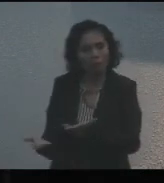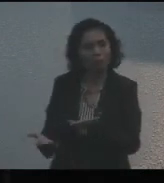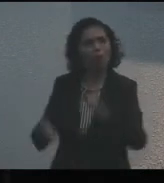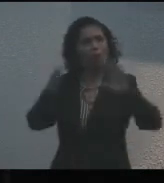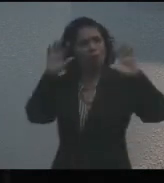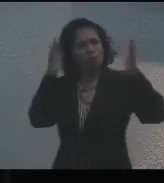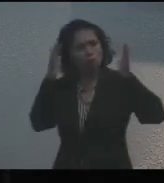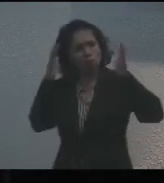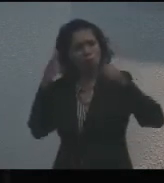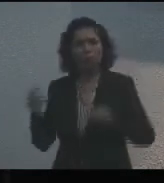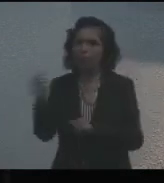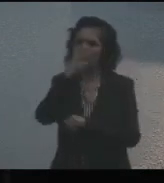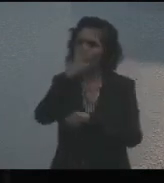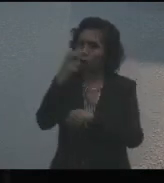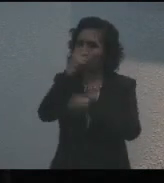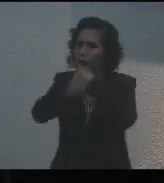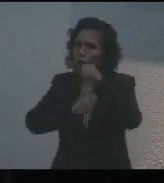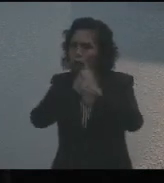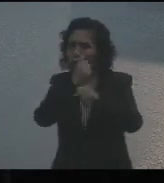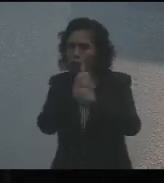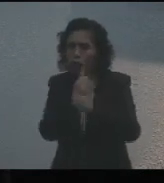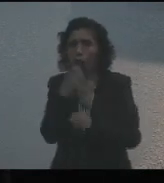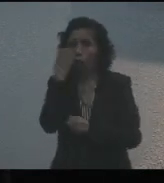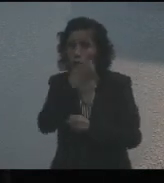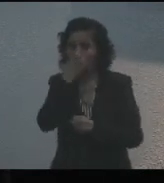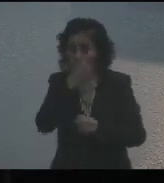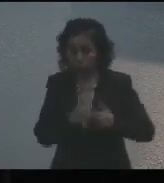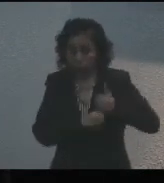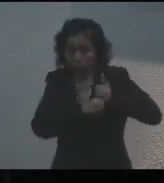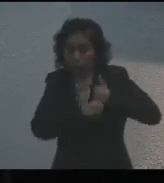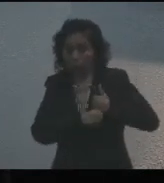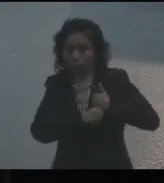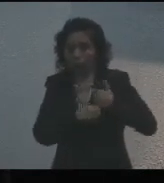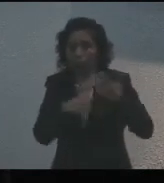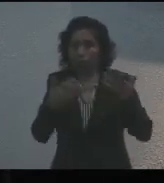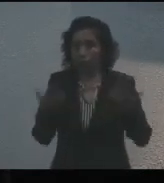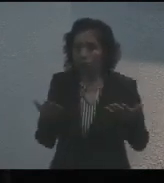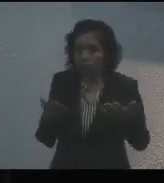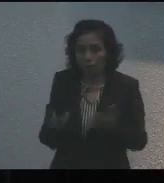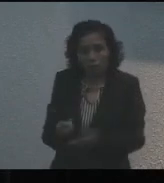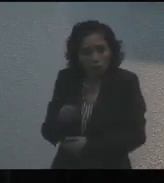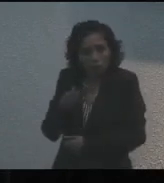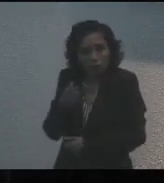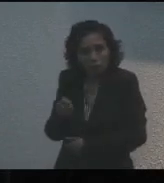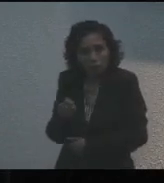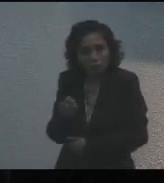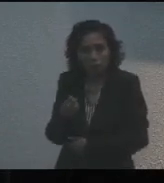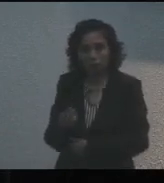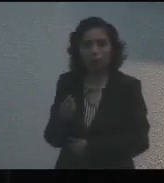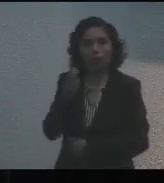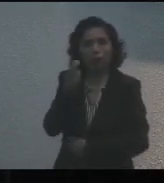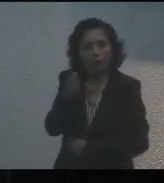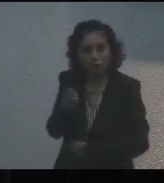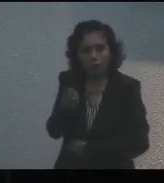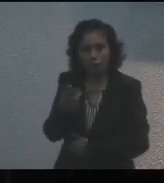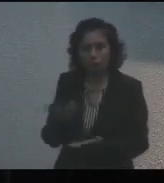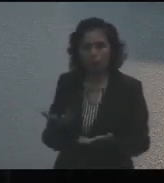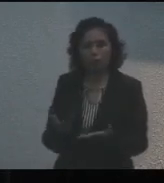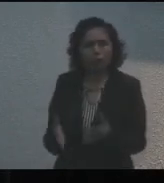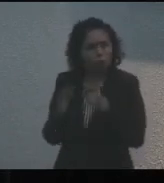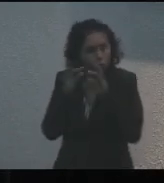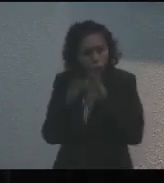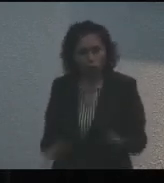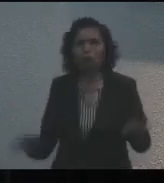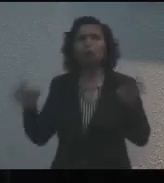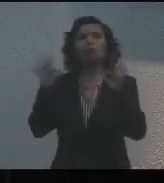por el bicentenario de la creación del Heroico Colegio Militar y enfatizar que este significativo evento es motivo de